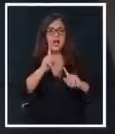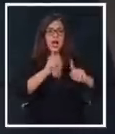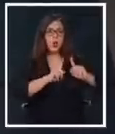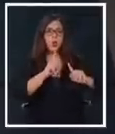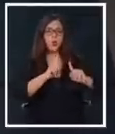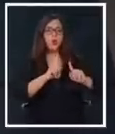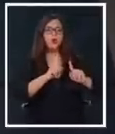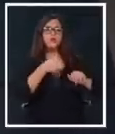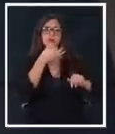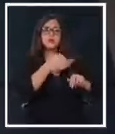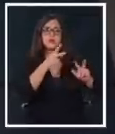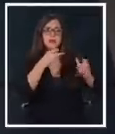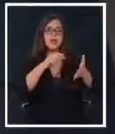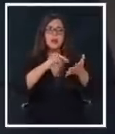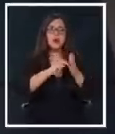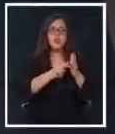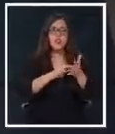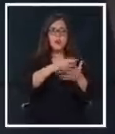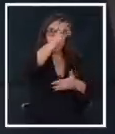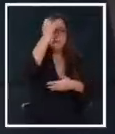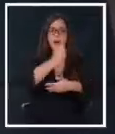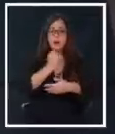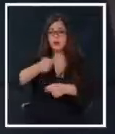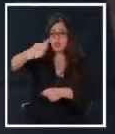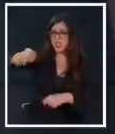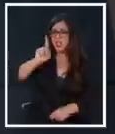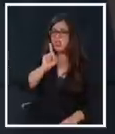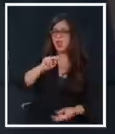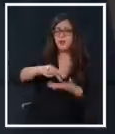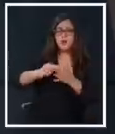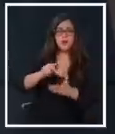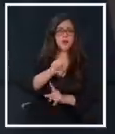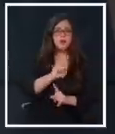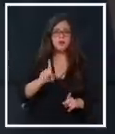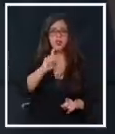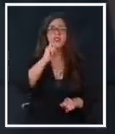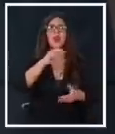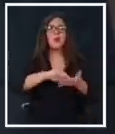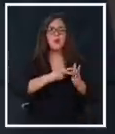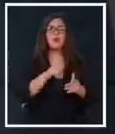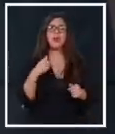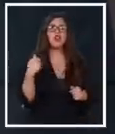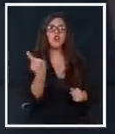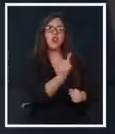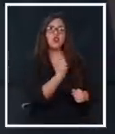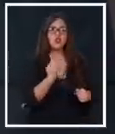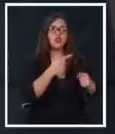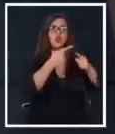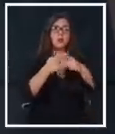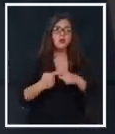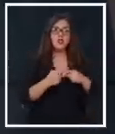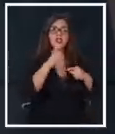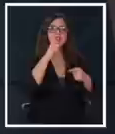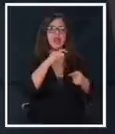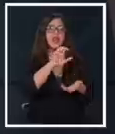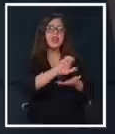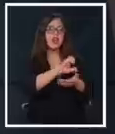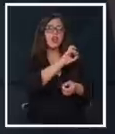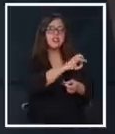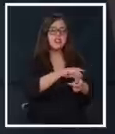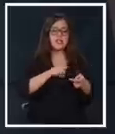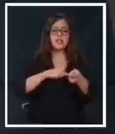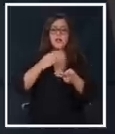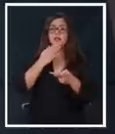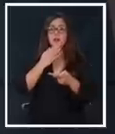se dice no es que los mapuches tengan un problema tenemos un problema como sociedad entre el estado chileno y un pueblo nación que ha sido